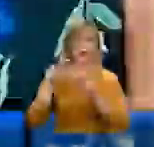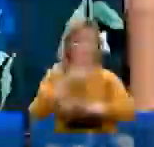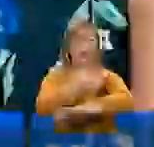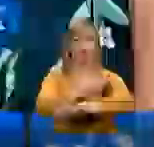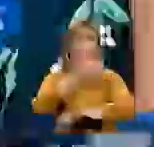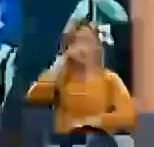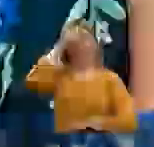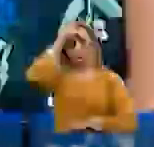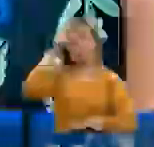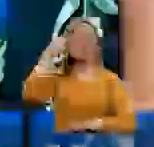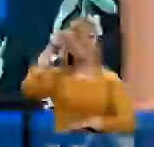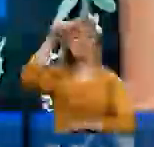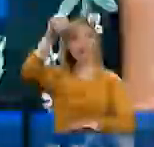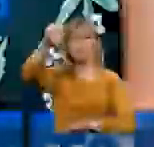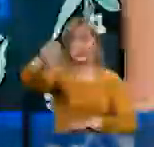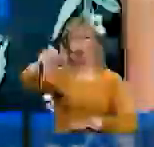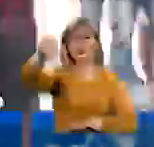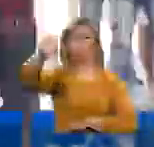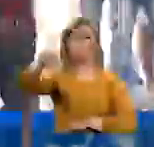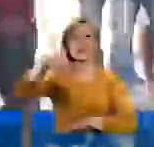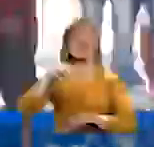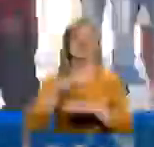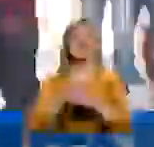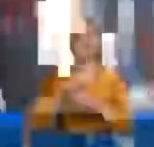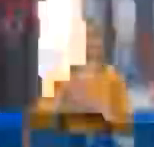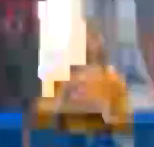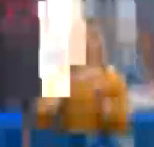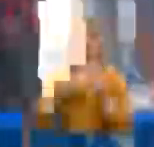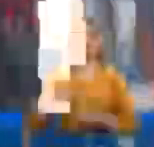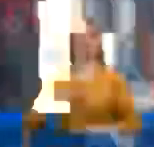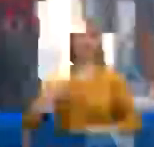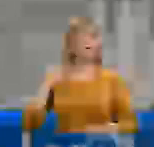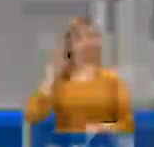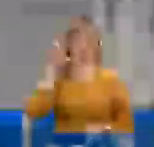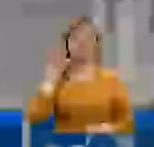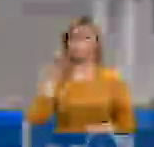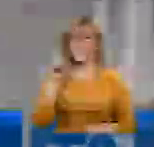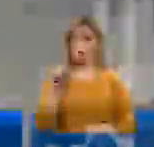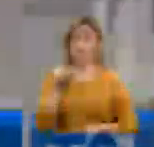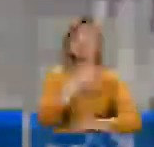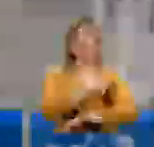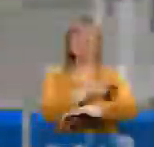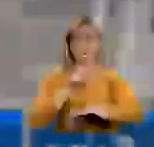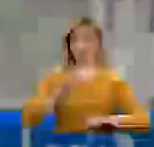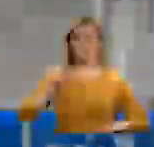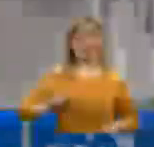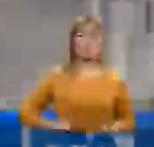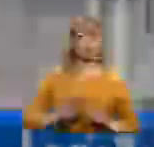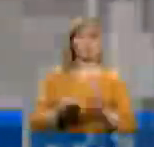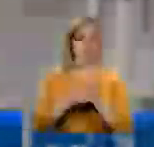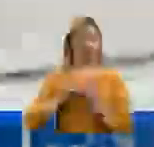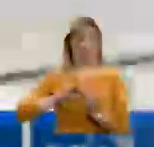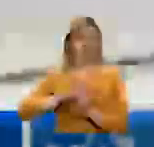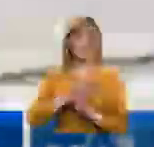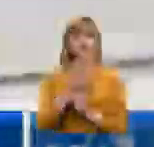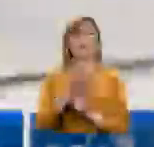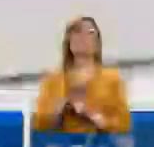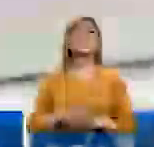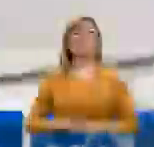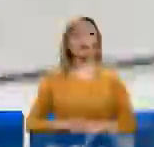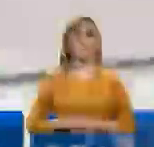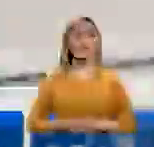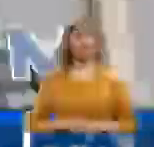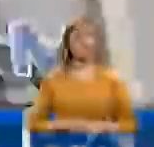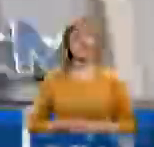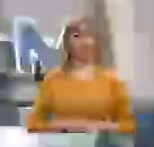El próximo martes iniciarán los ensayos en 3.000 voluntarios peruanos de la vacuna china contra el COVID-19, pues un lote de